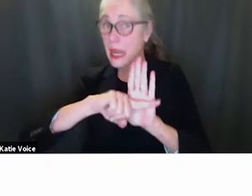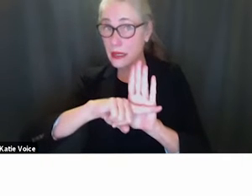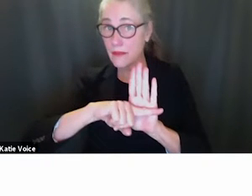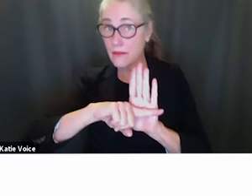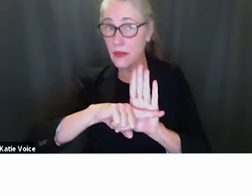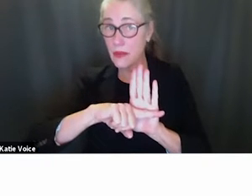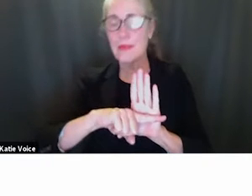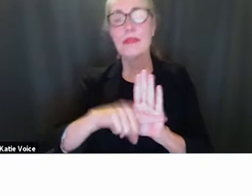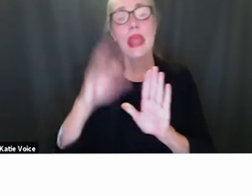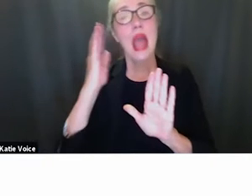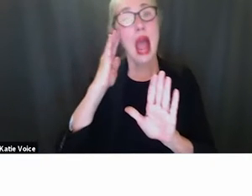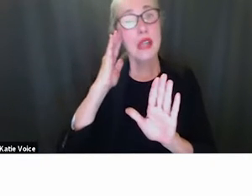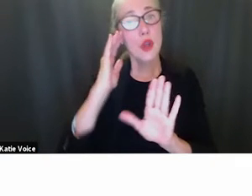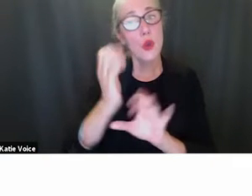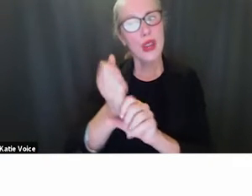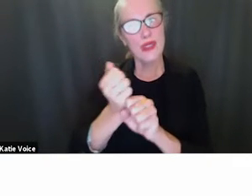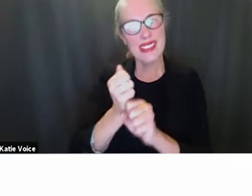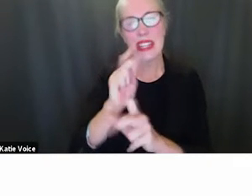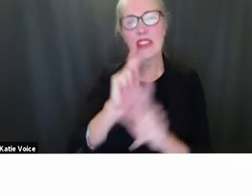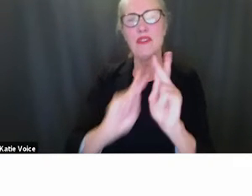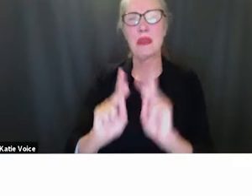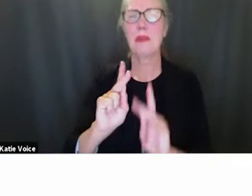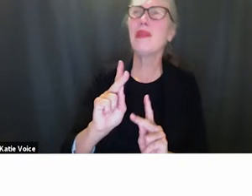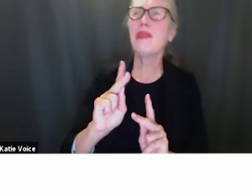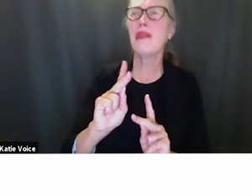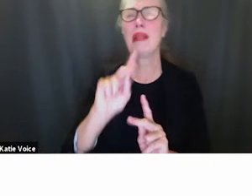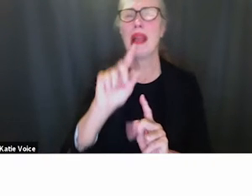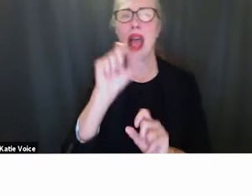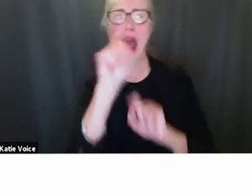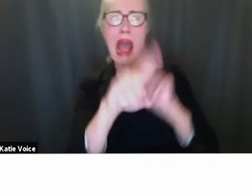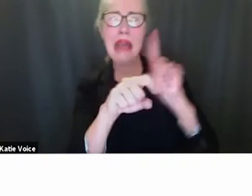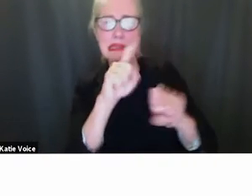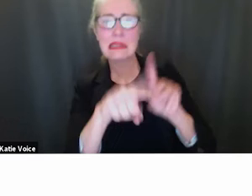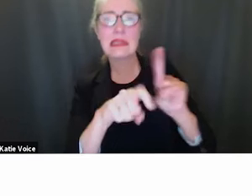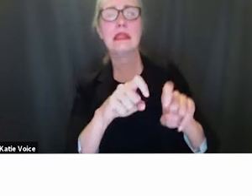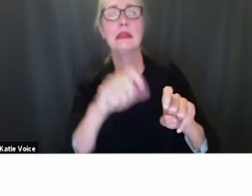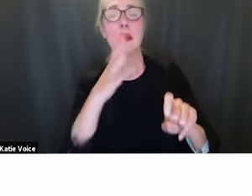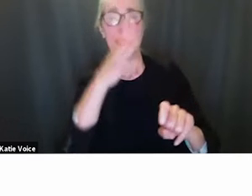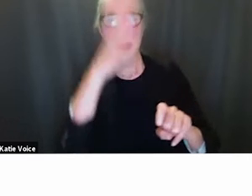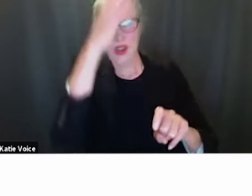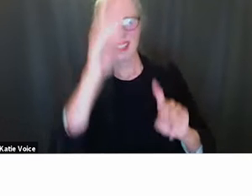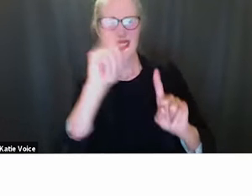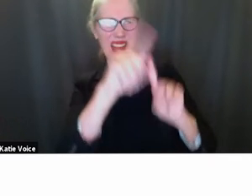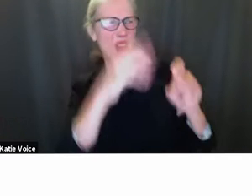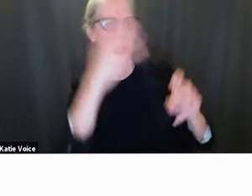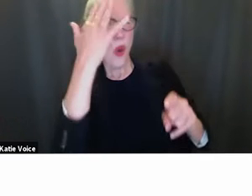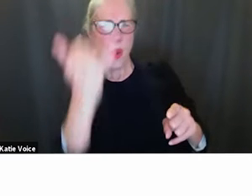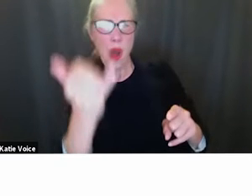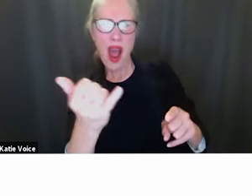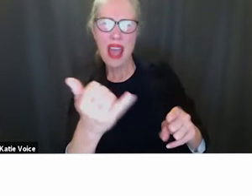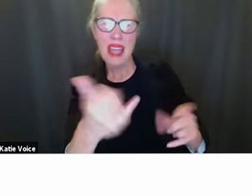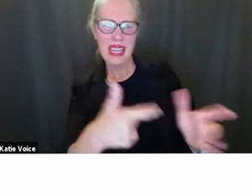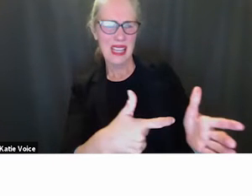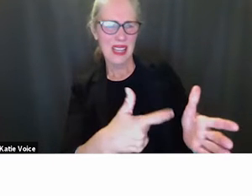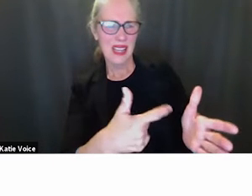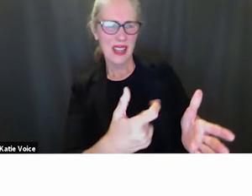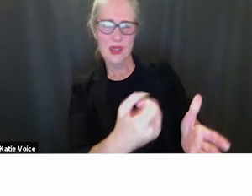Y yo sé que nosotros hemos recibido preguntas, principalmente de padres preguntando por qué